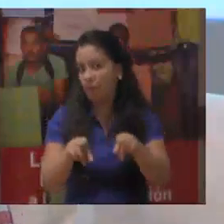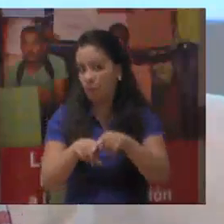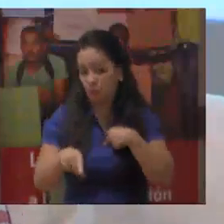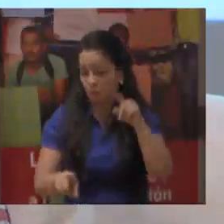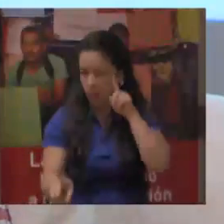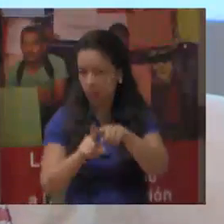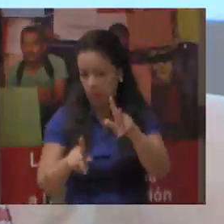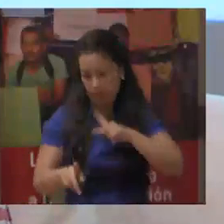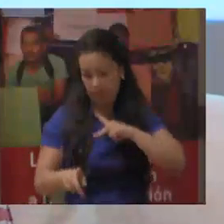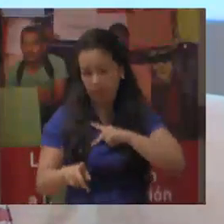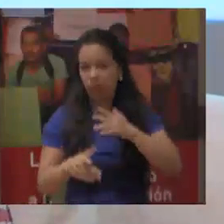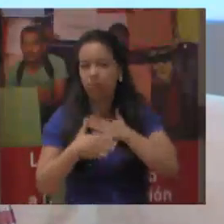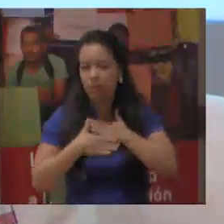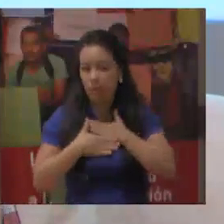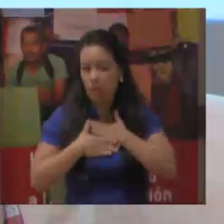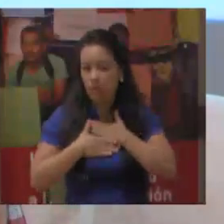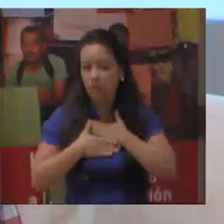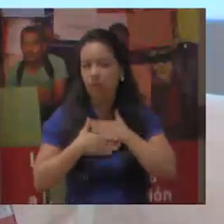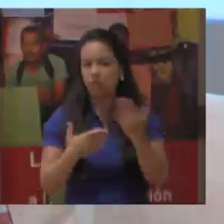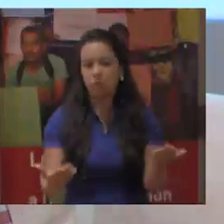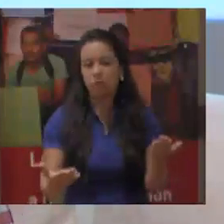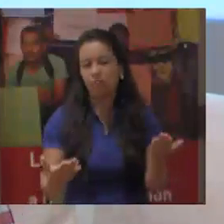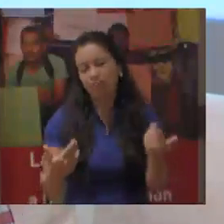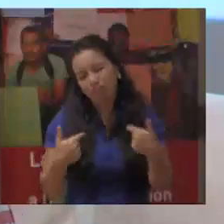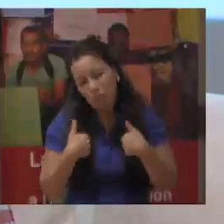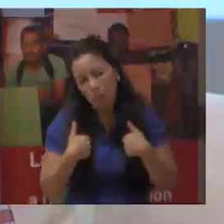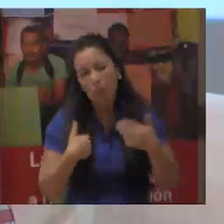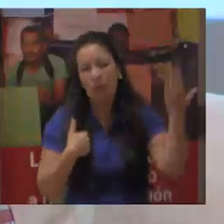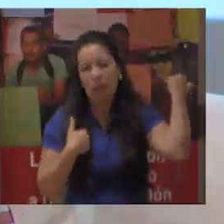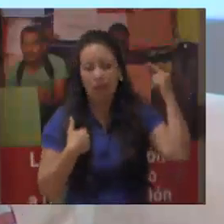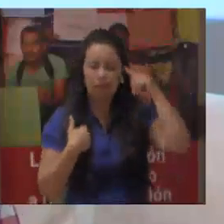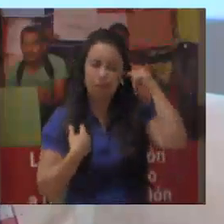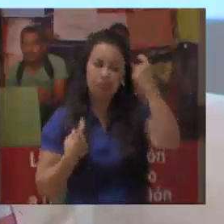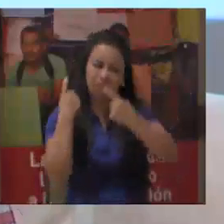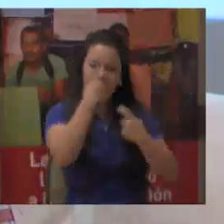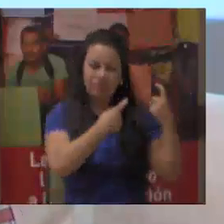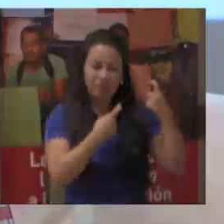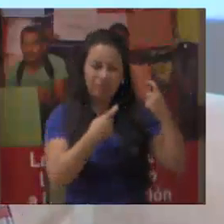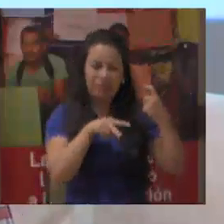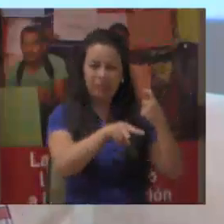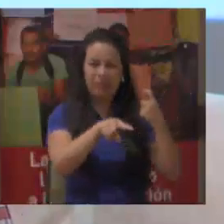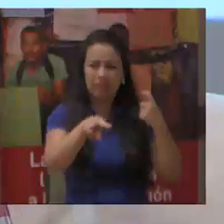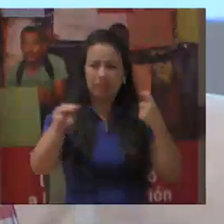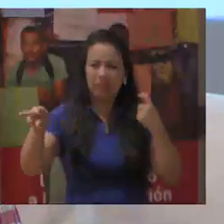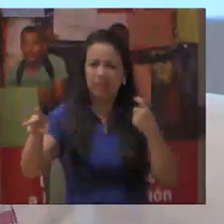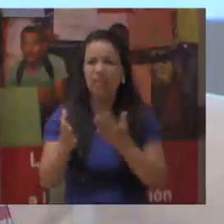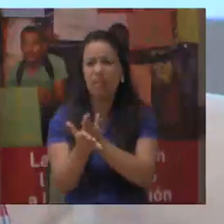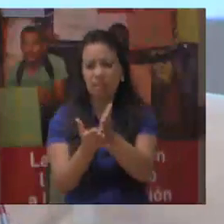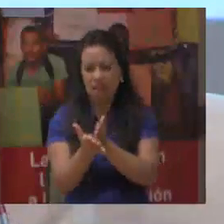Yo decidí en algún momento de mi vida no volverme empresario, más